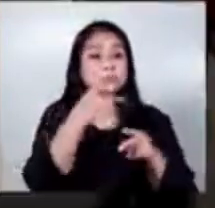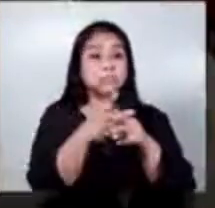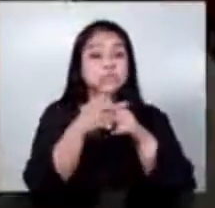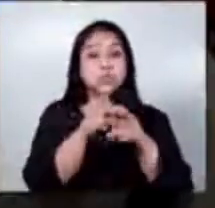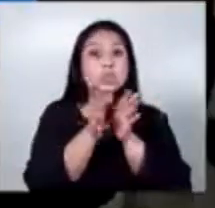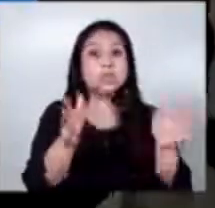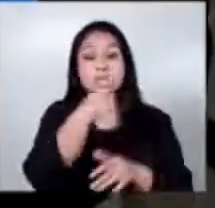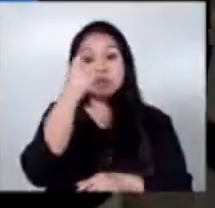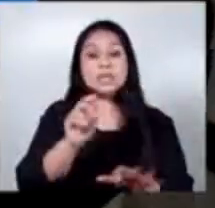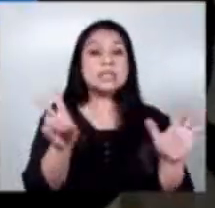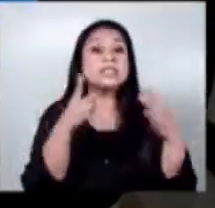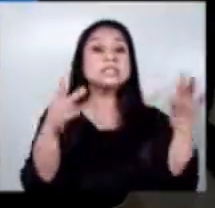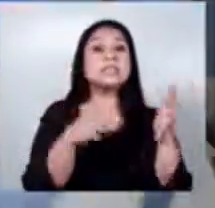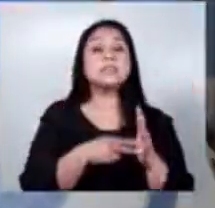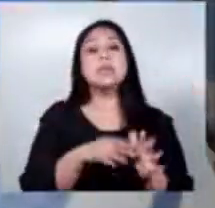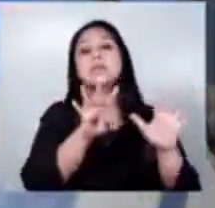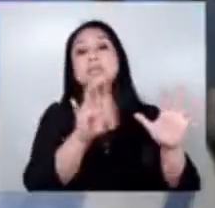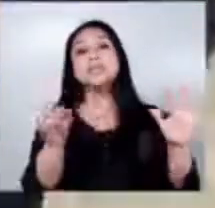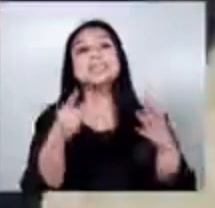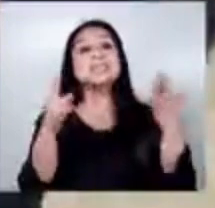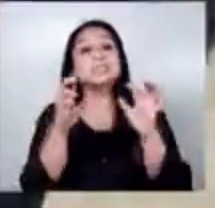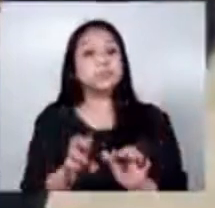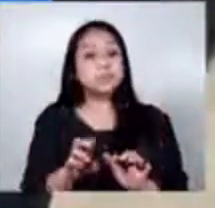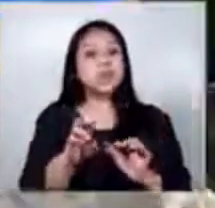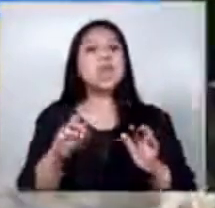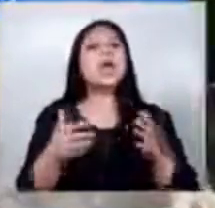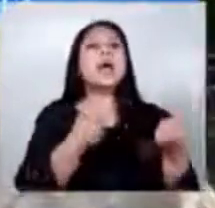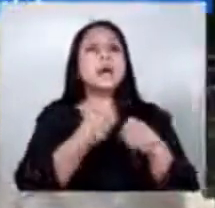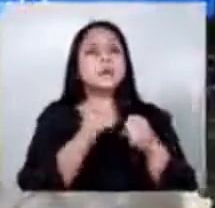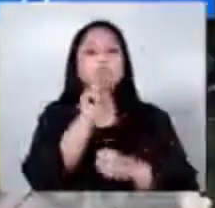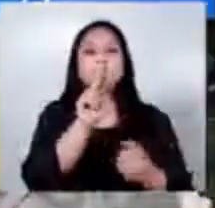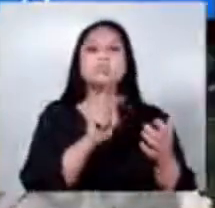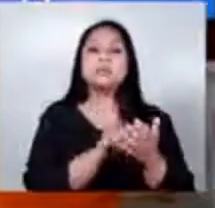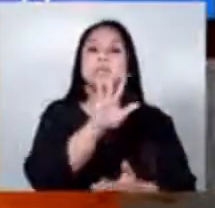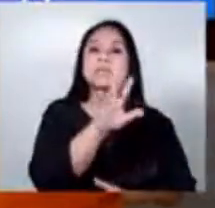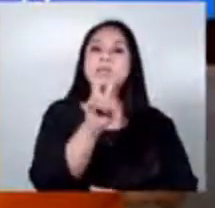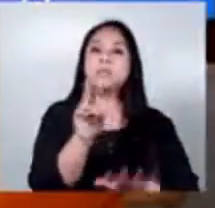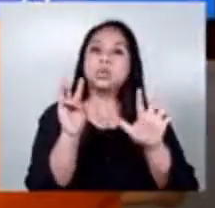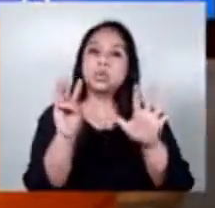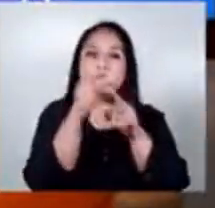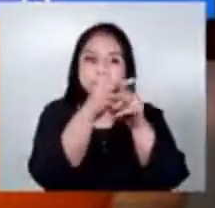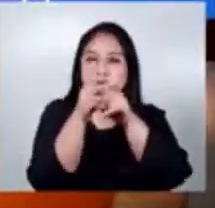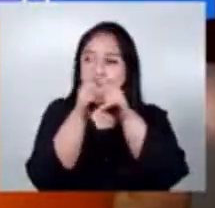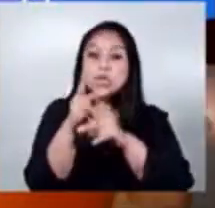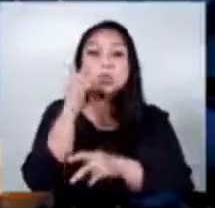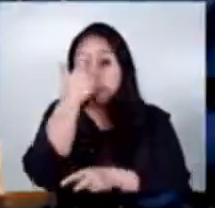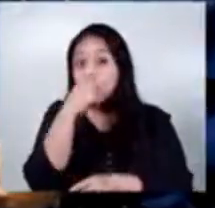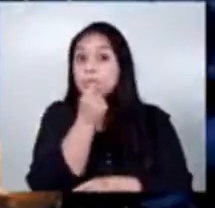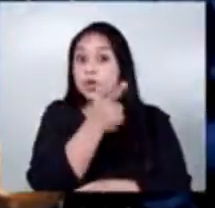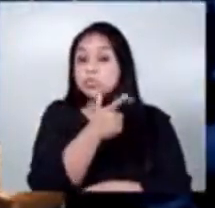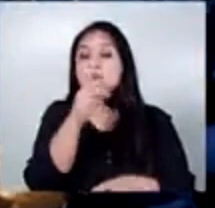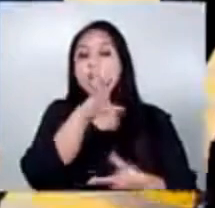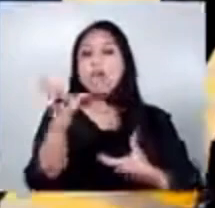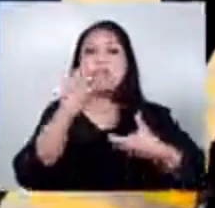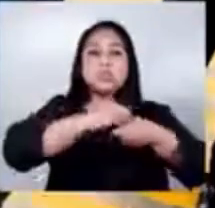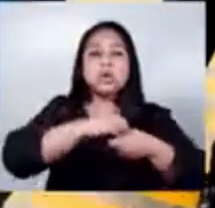de Trabajo atendió a 17.916 personas, ha hecho 2.528 inspecciones por denuncia